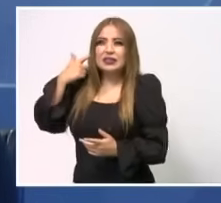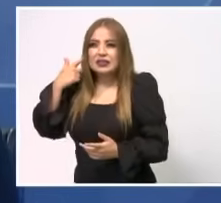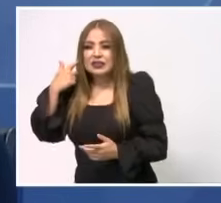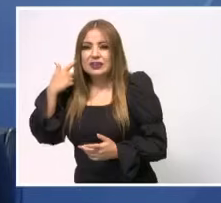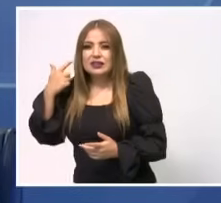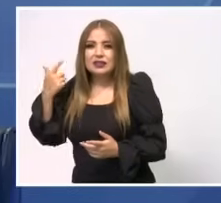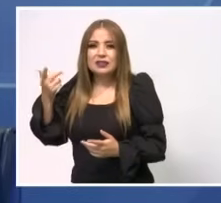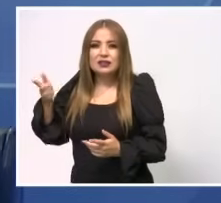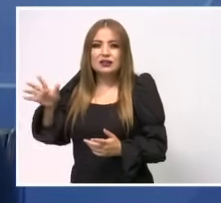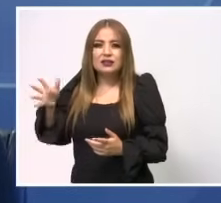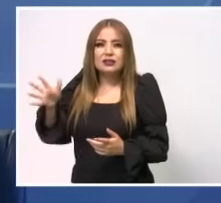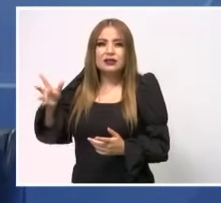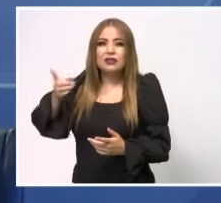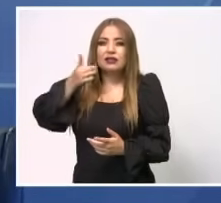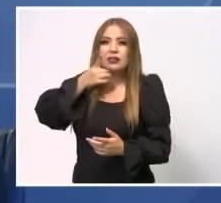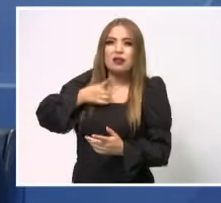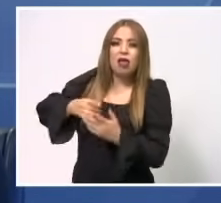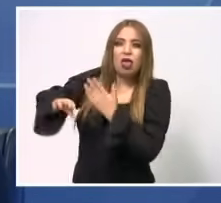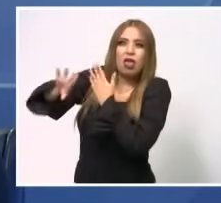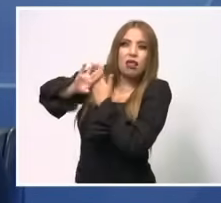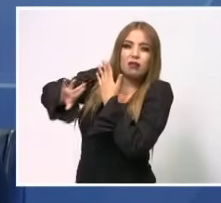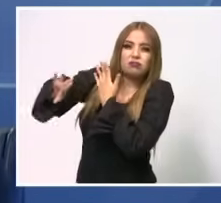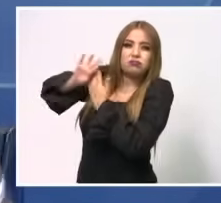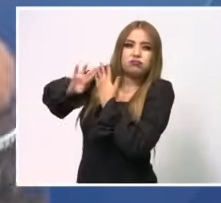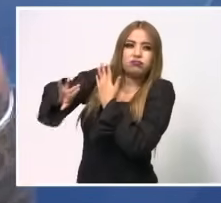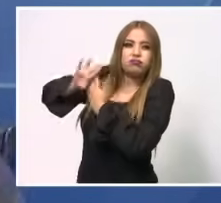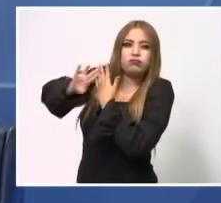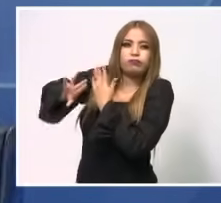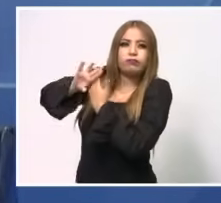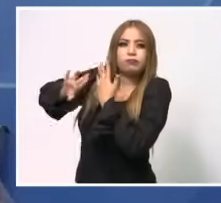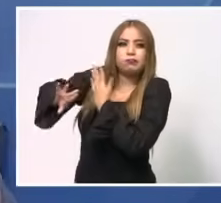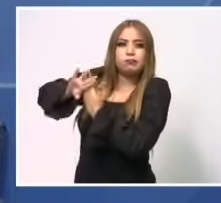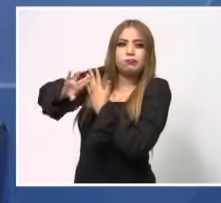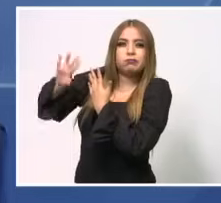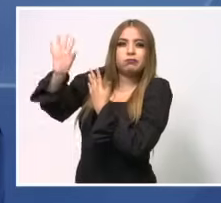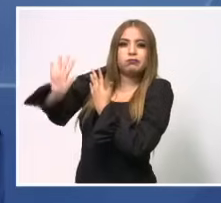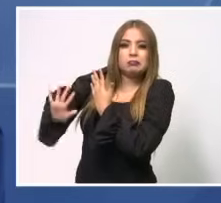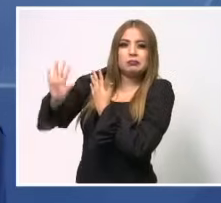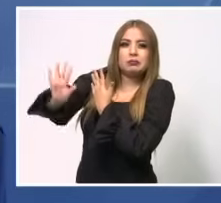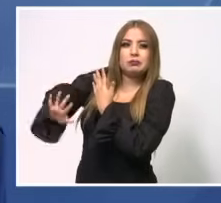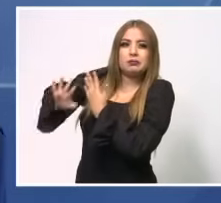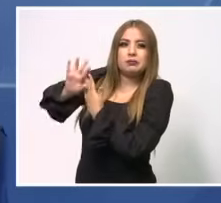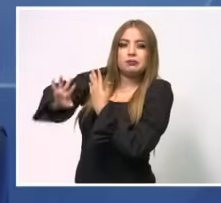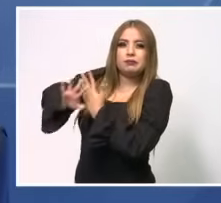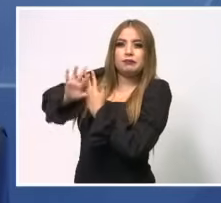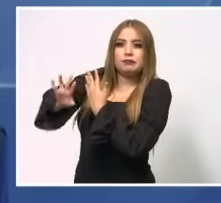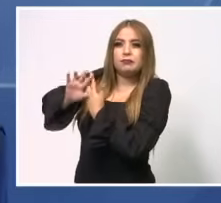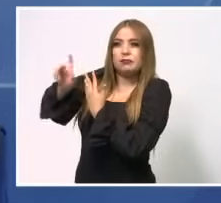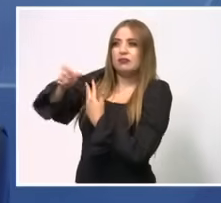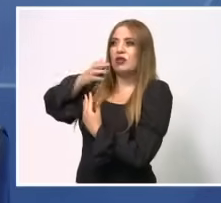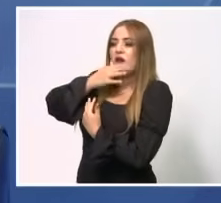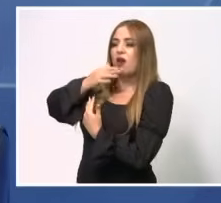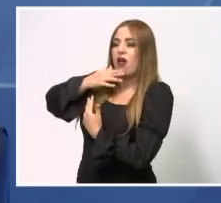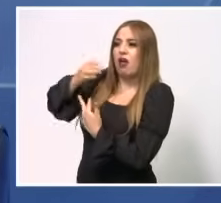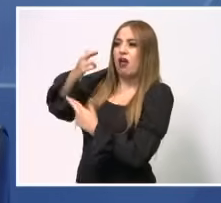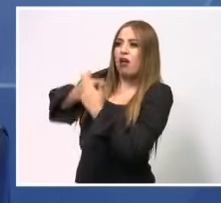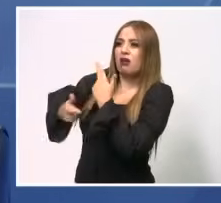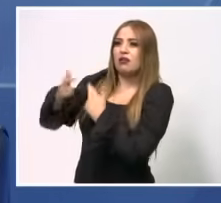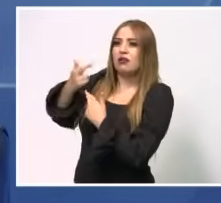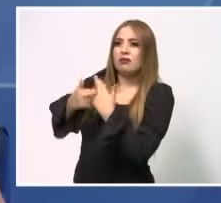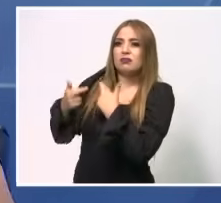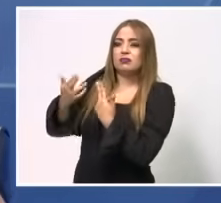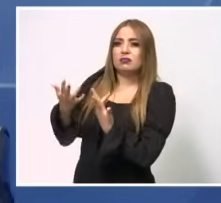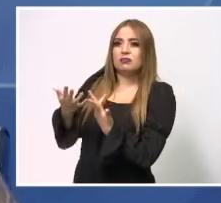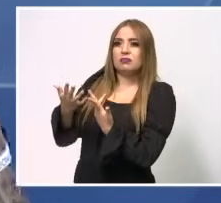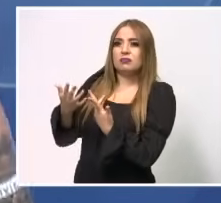me insultaba a mí me agredía Y entonces se como que medio se regresa el el señor y Y entonces